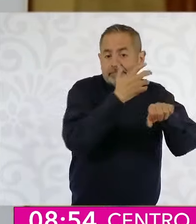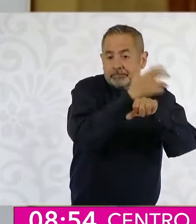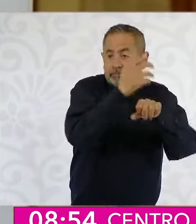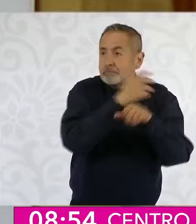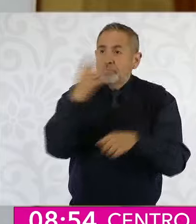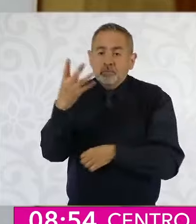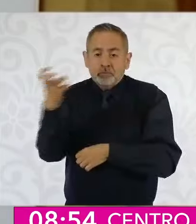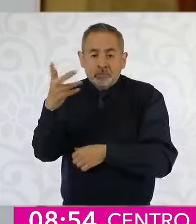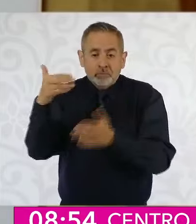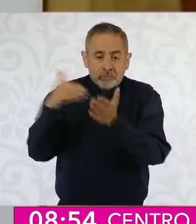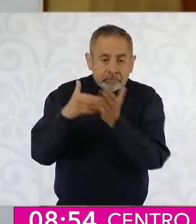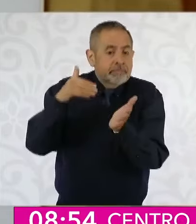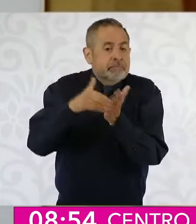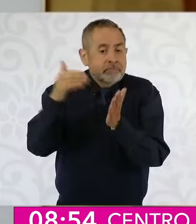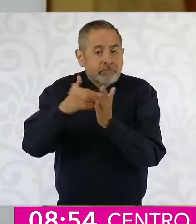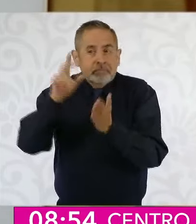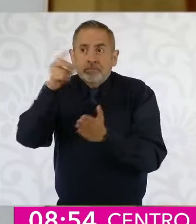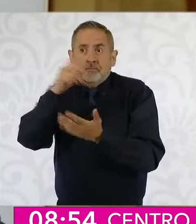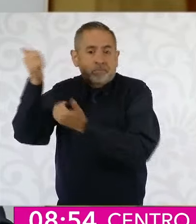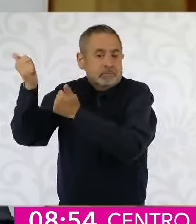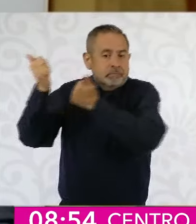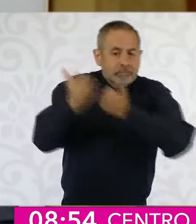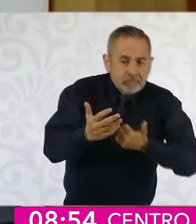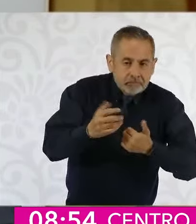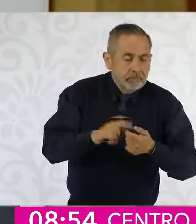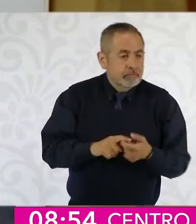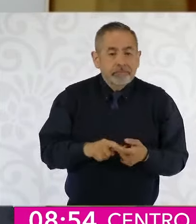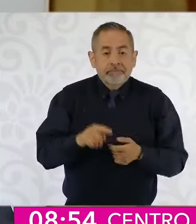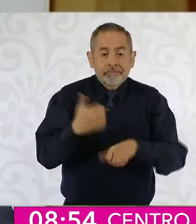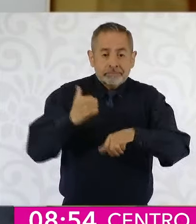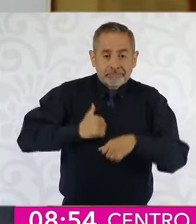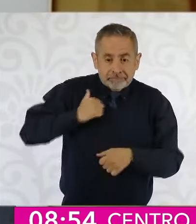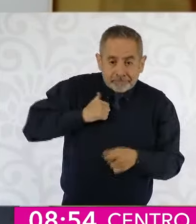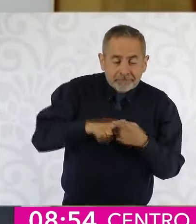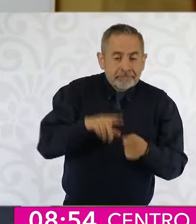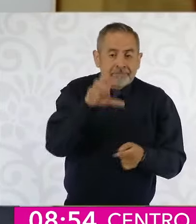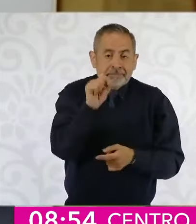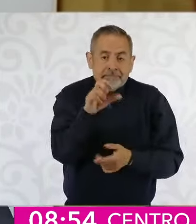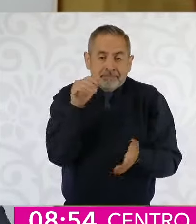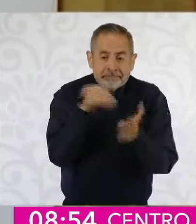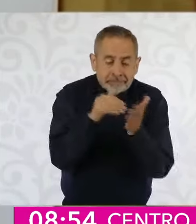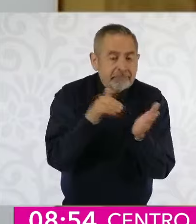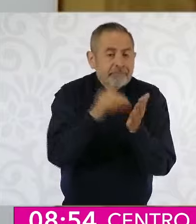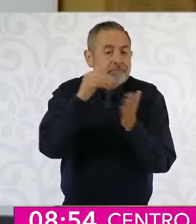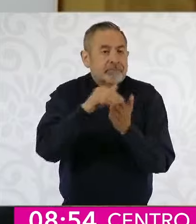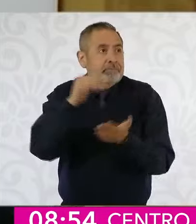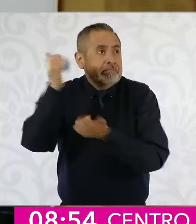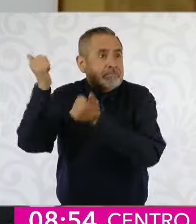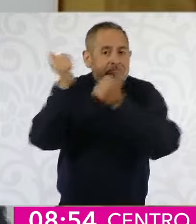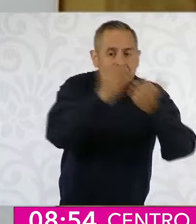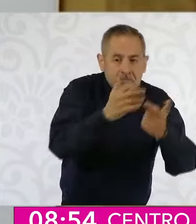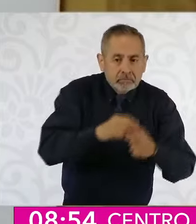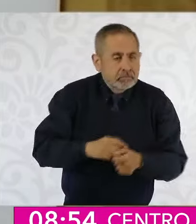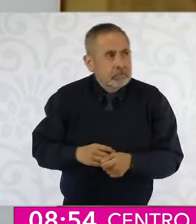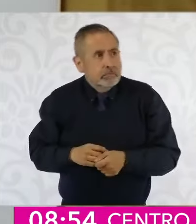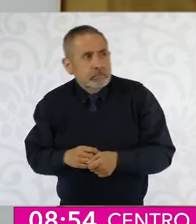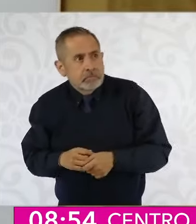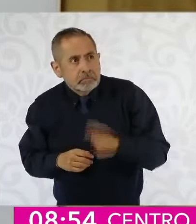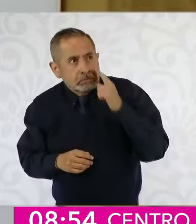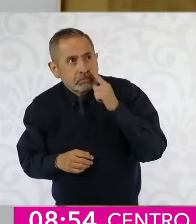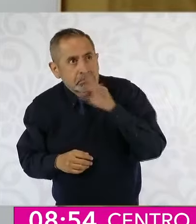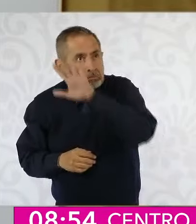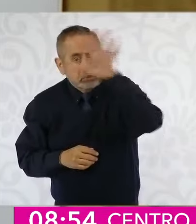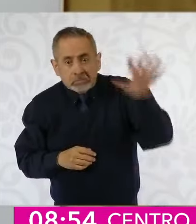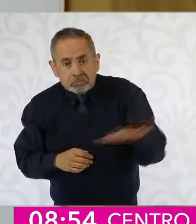450 mil, 460 mil millones de dólares. Canadá importa 60 mil millones de dólares. Si podemos traer todos esos empleos